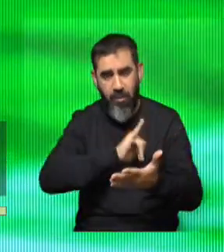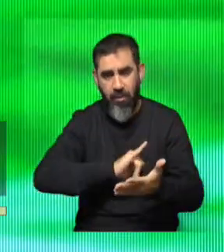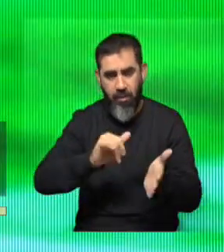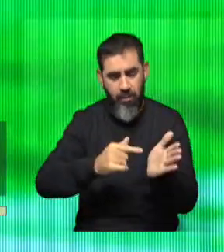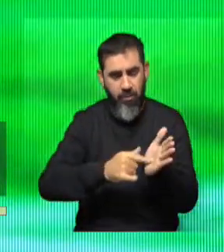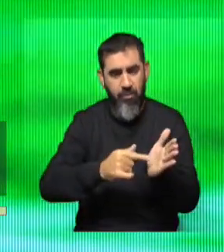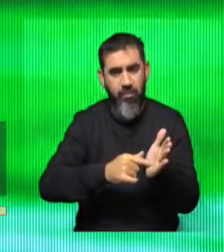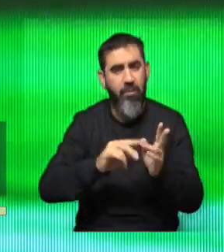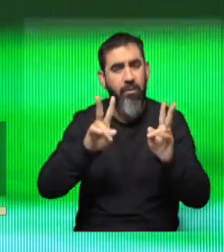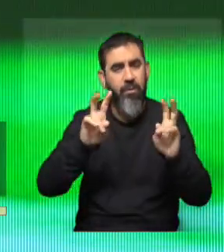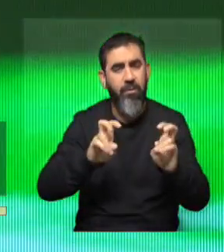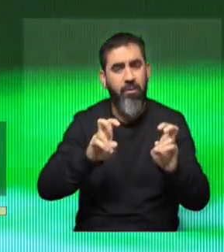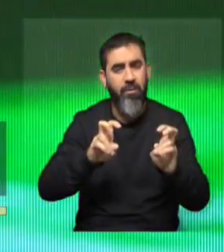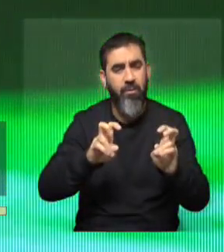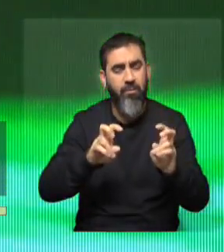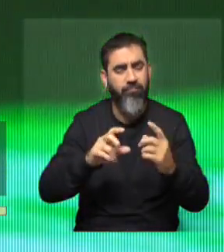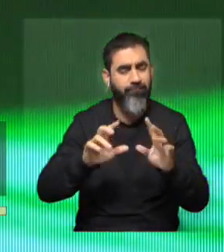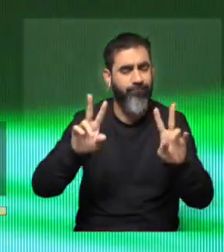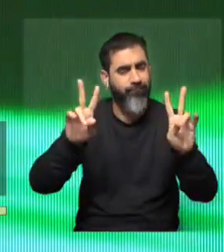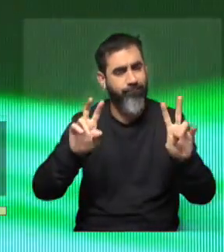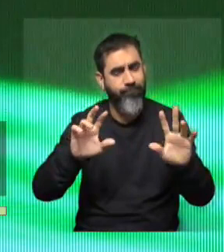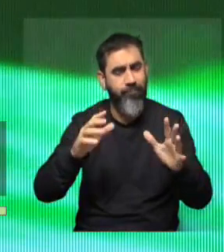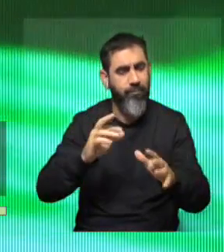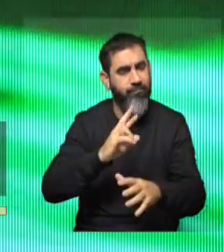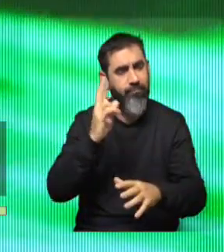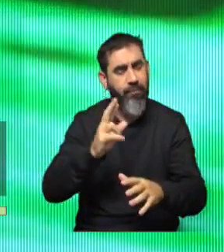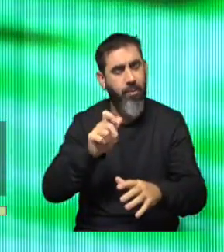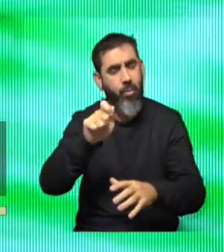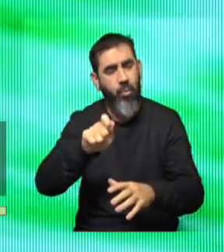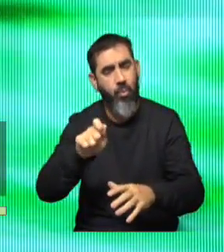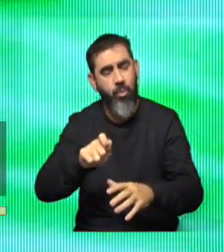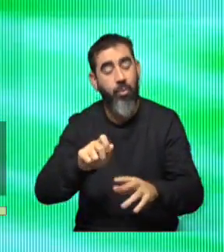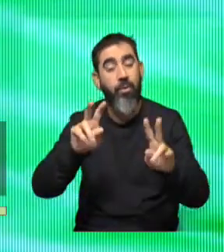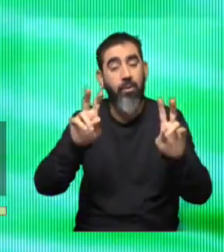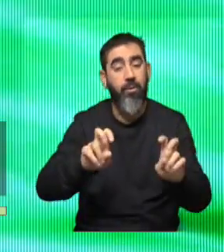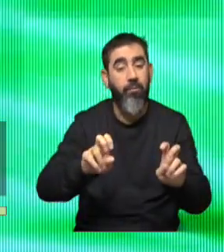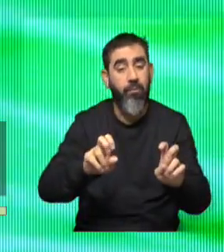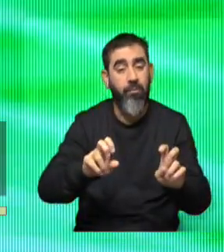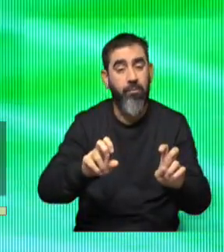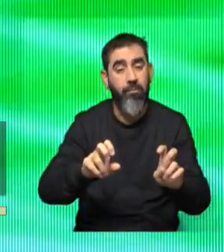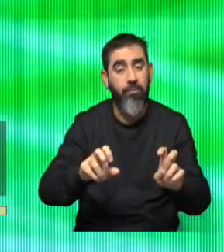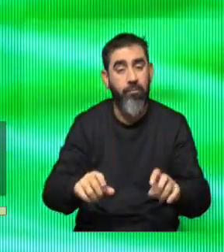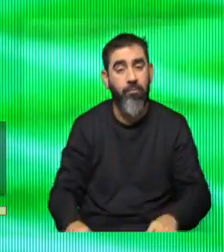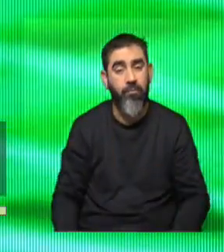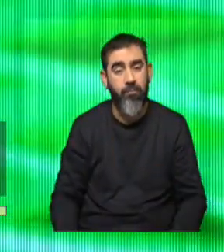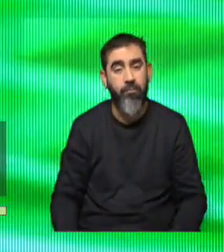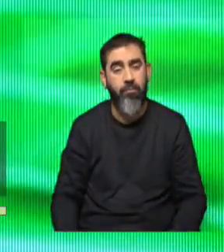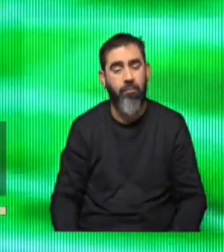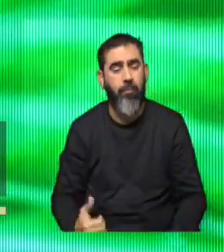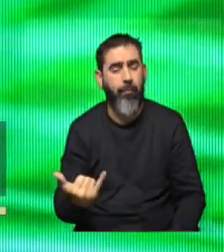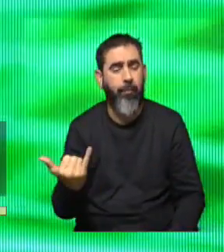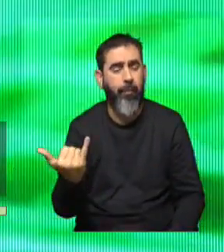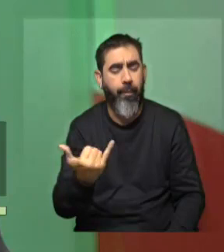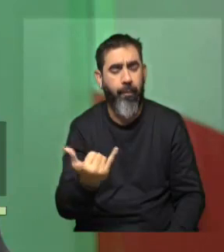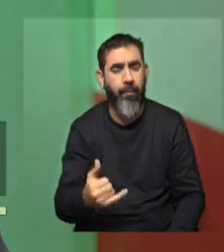planteadas son cuestiones muy discutibles desde el punto de vista jurídico son cuestiones además muy menores